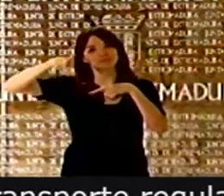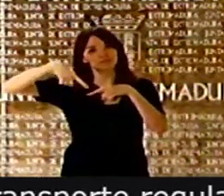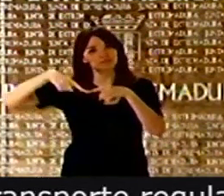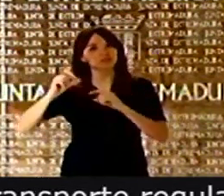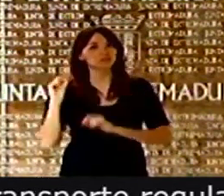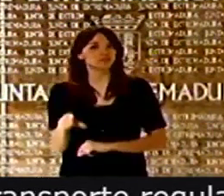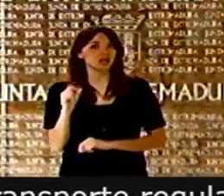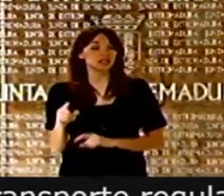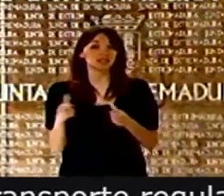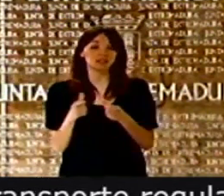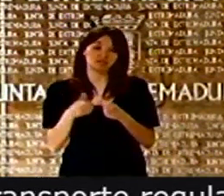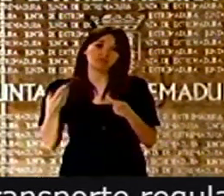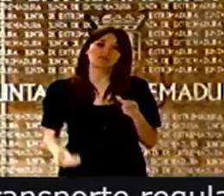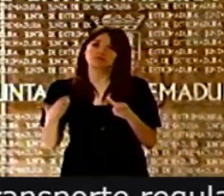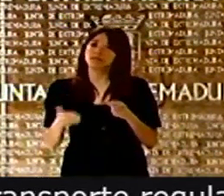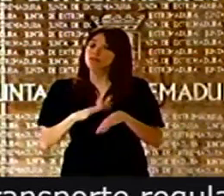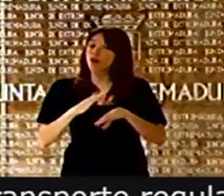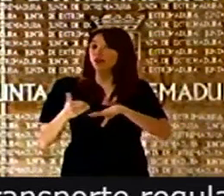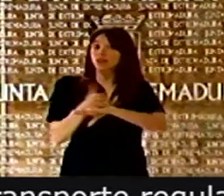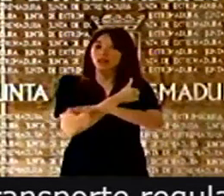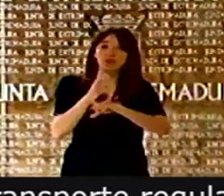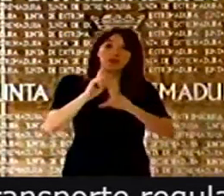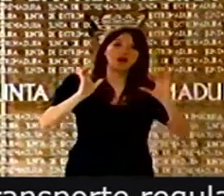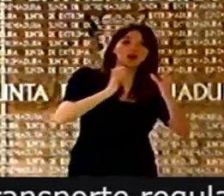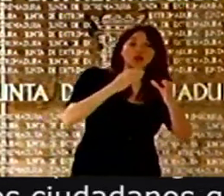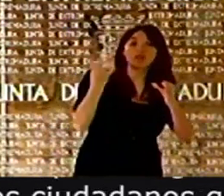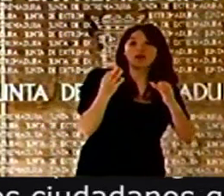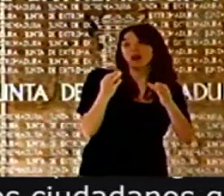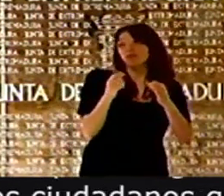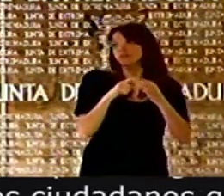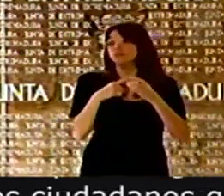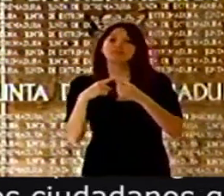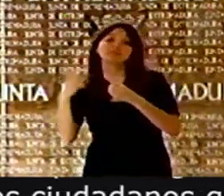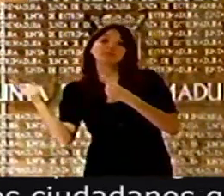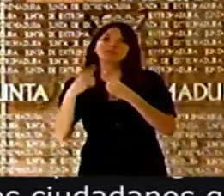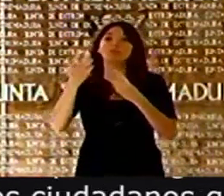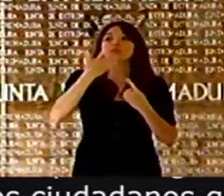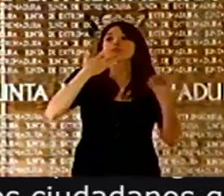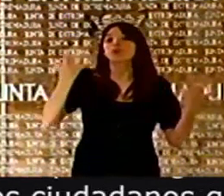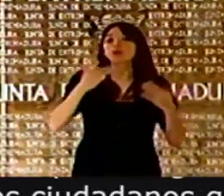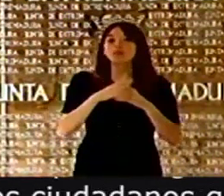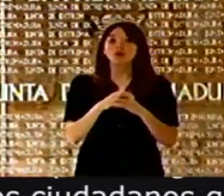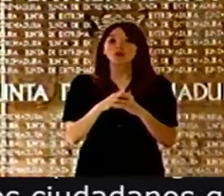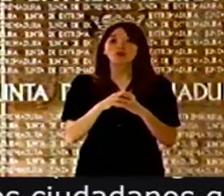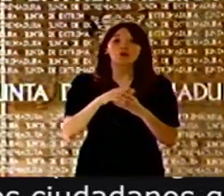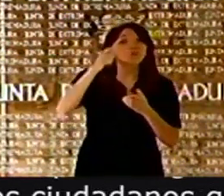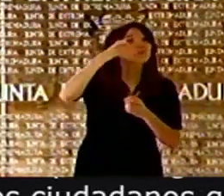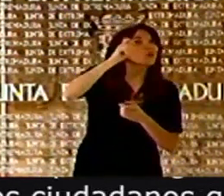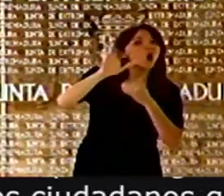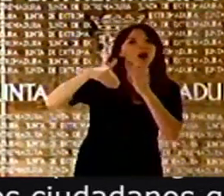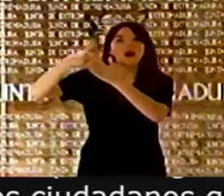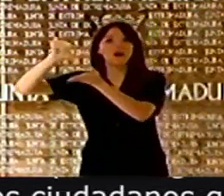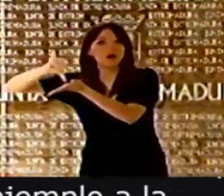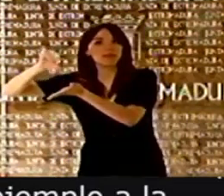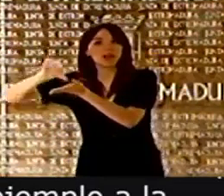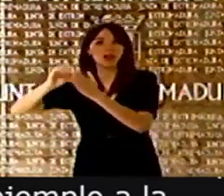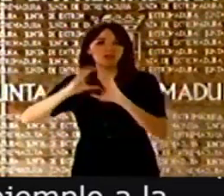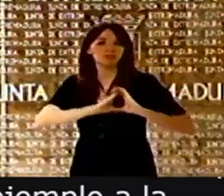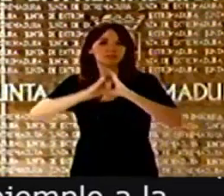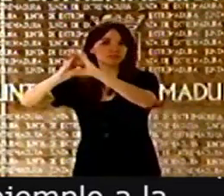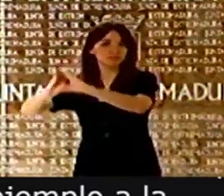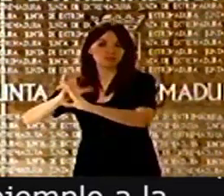que es importante para aquellos ciudadanos que tienen que desplazarse de una pequeña localidad, por ejemplo, a la cabecera de comarca, porque allí es donde están algunos de los